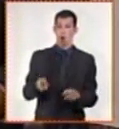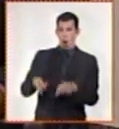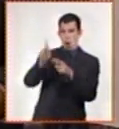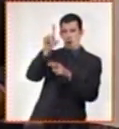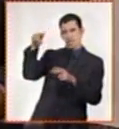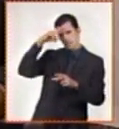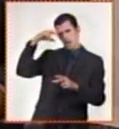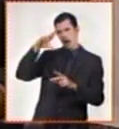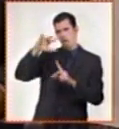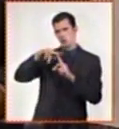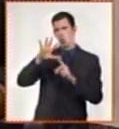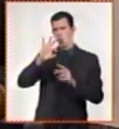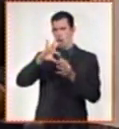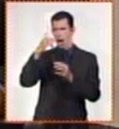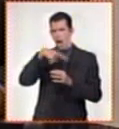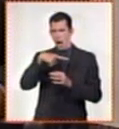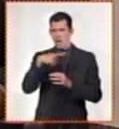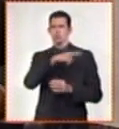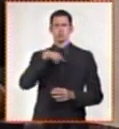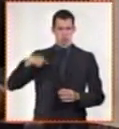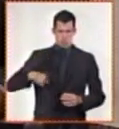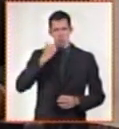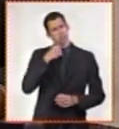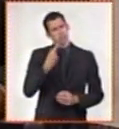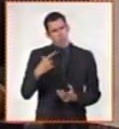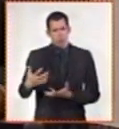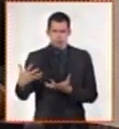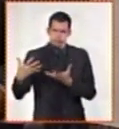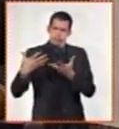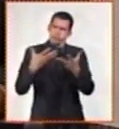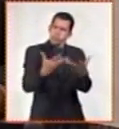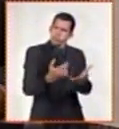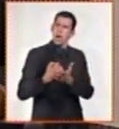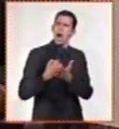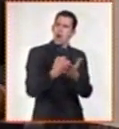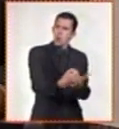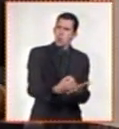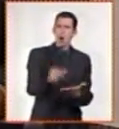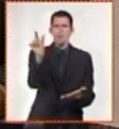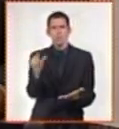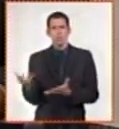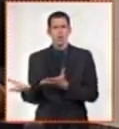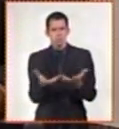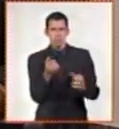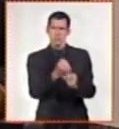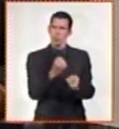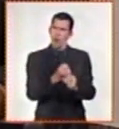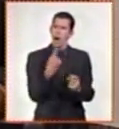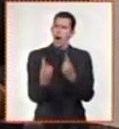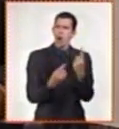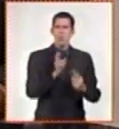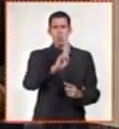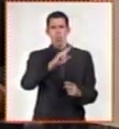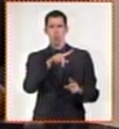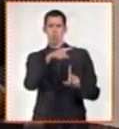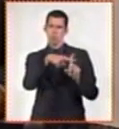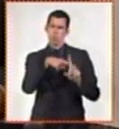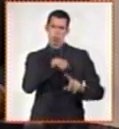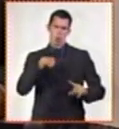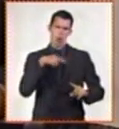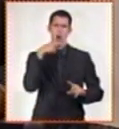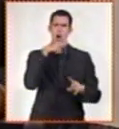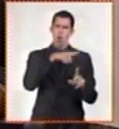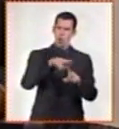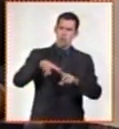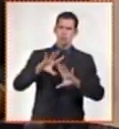de supertanqueros en Matanzas, China ofreció a Cuba asistencias humanitarias de emergencia en efectivo. Y